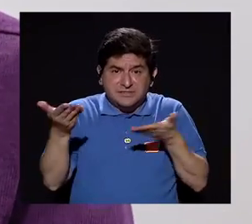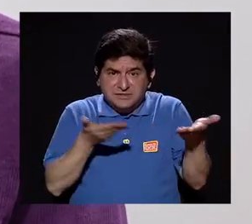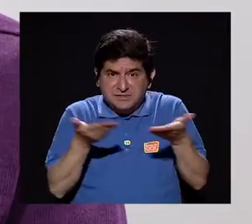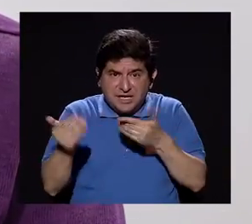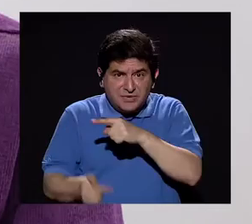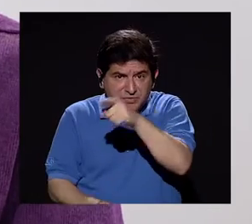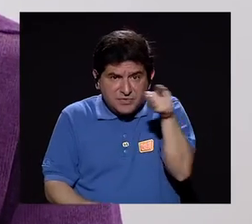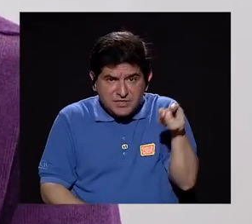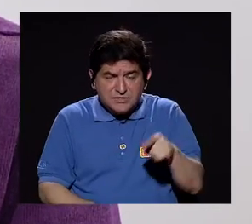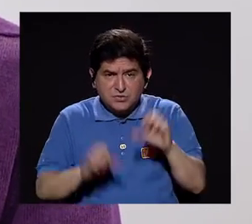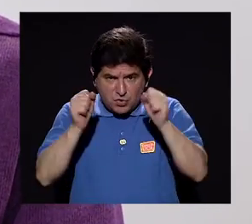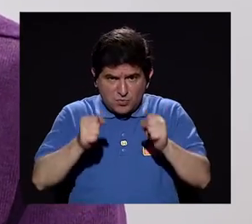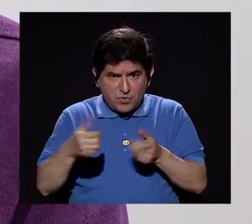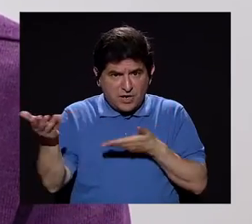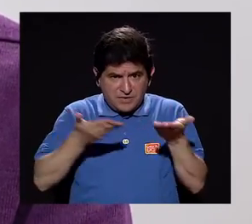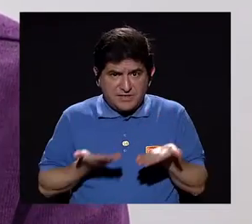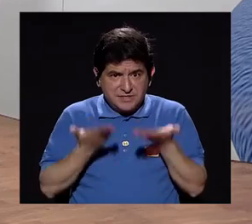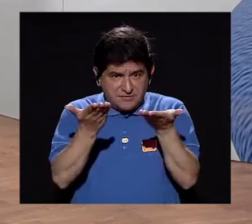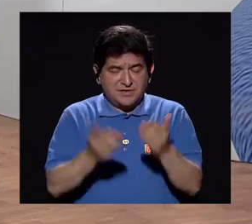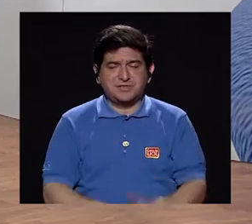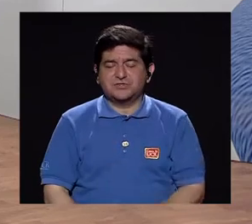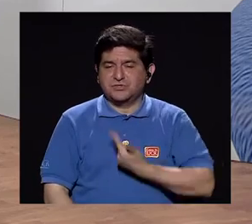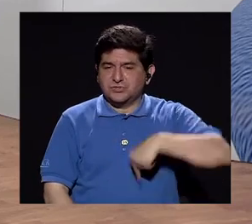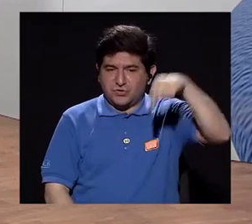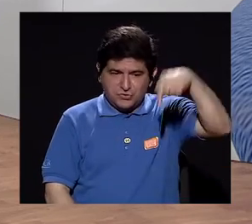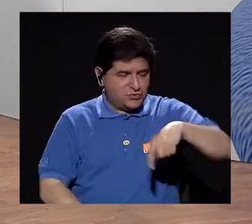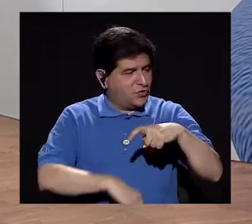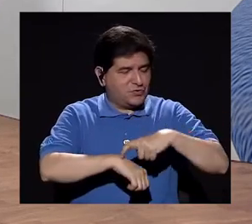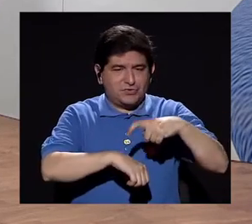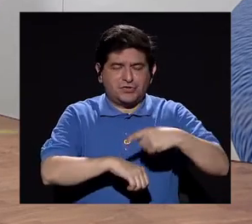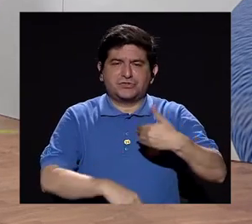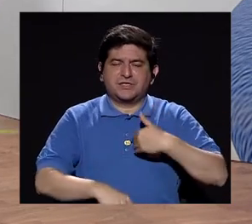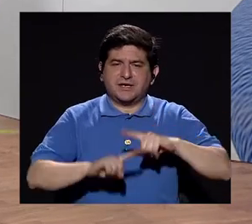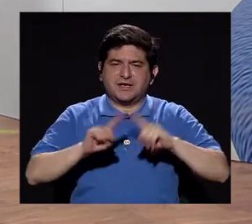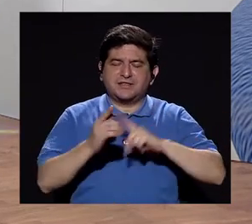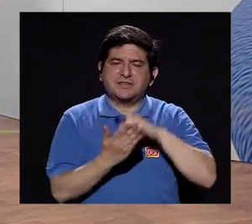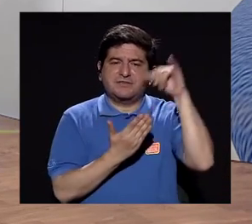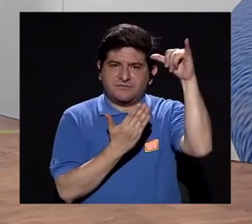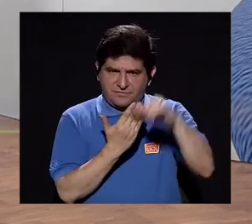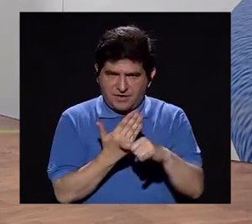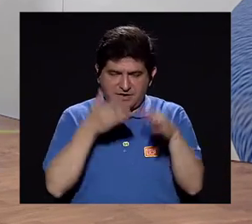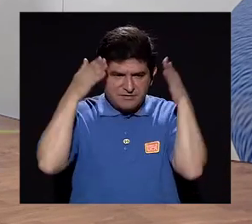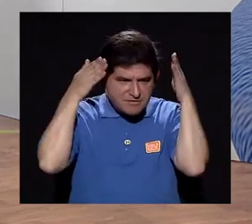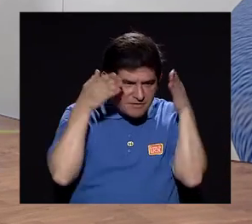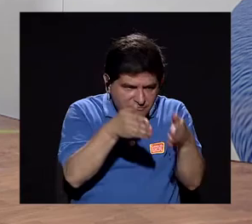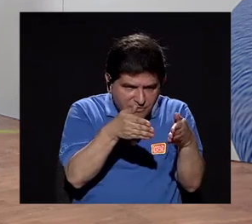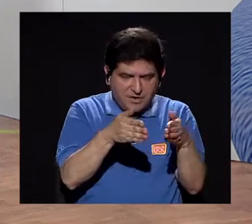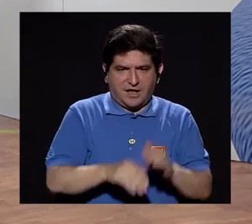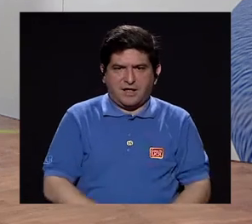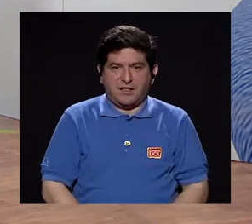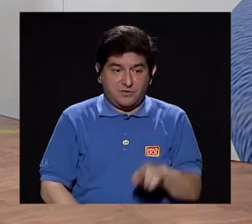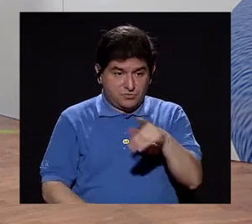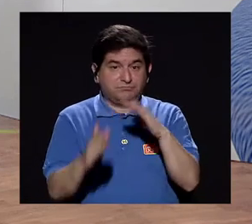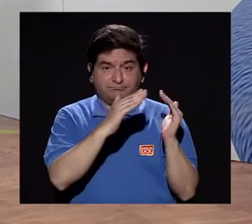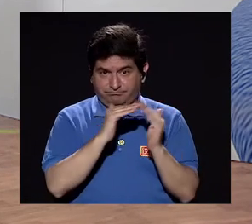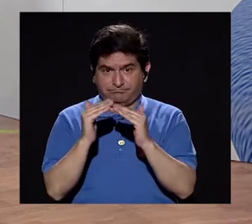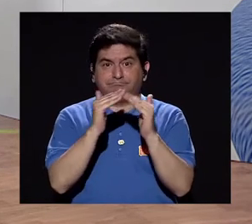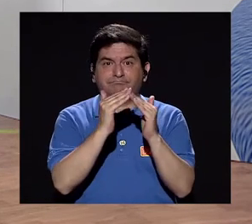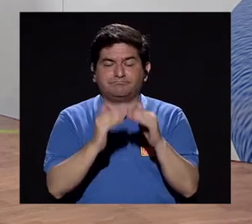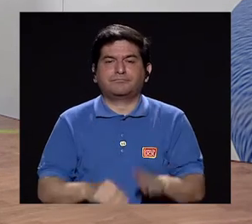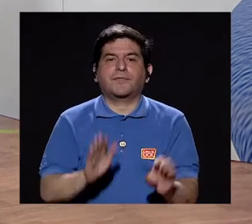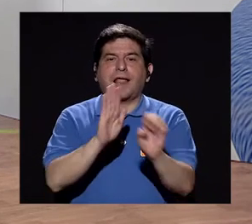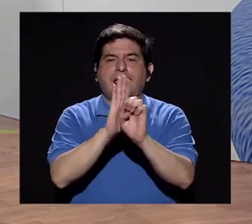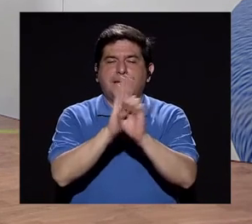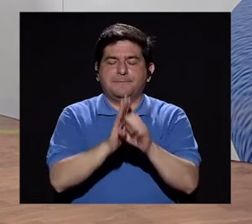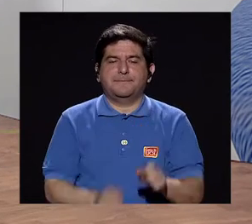servicios de ustedes ustedes le brindan ese apoyo nosotros en este momento tenemos varios proyectos justamente enfocados en la parte comunitaria por